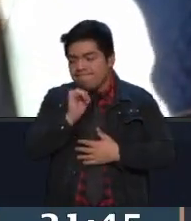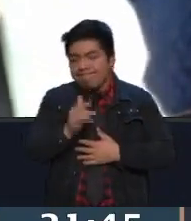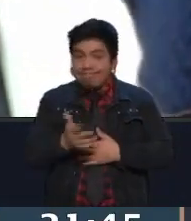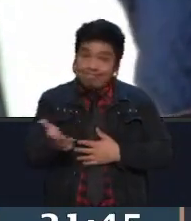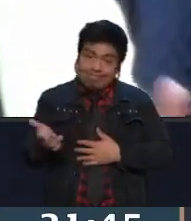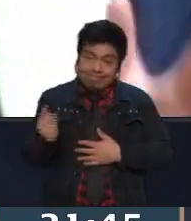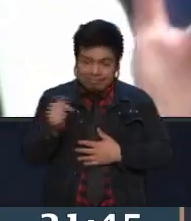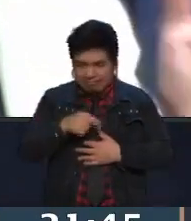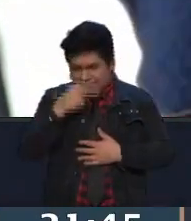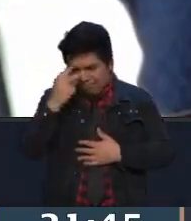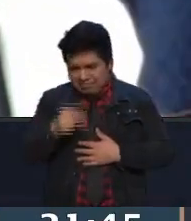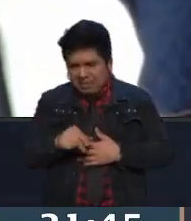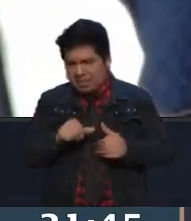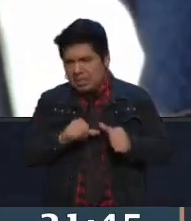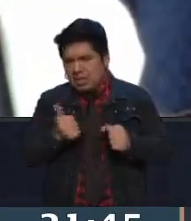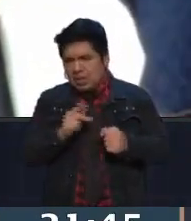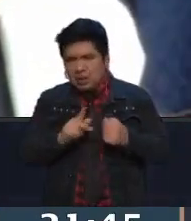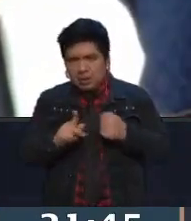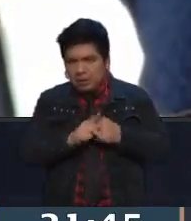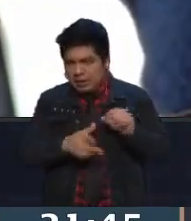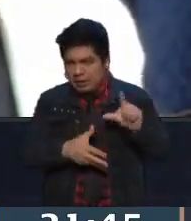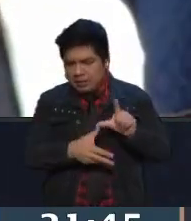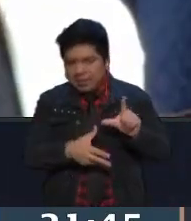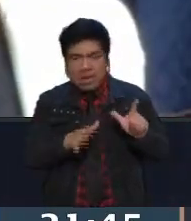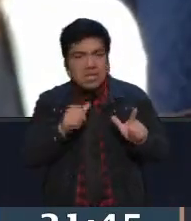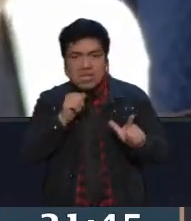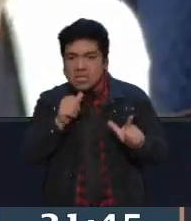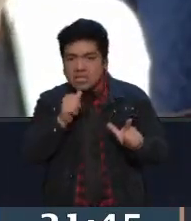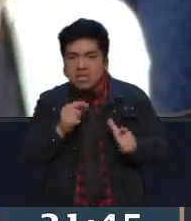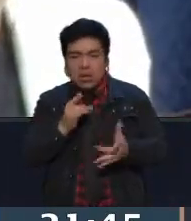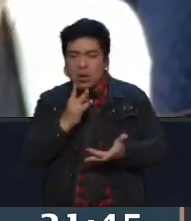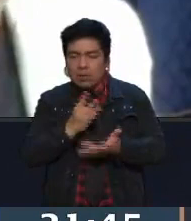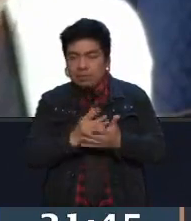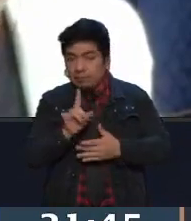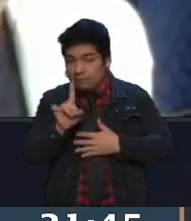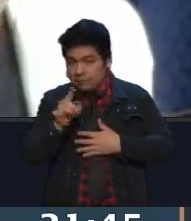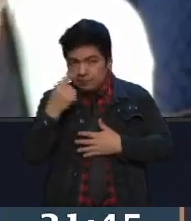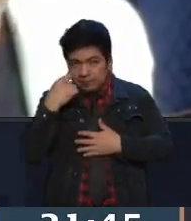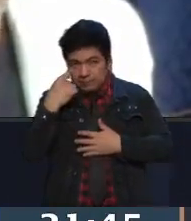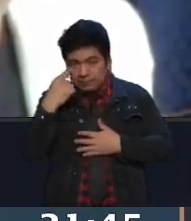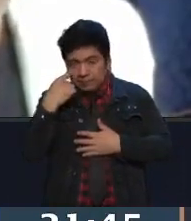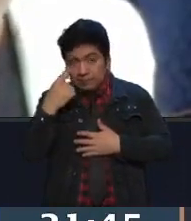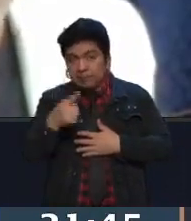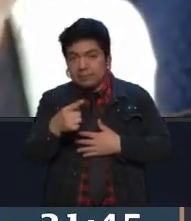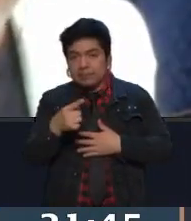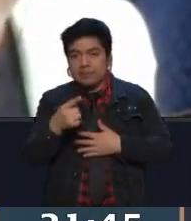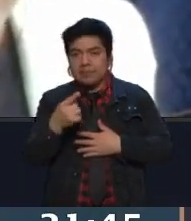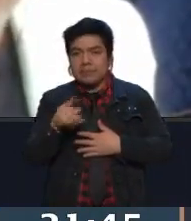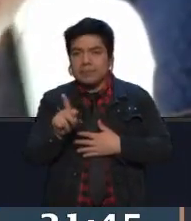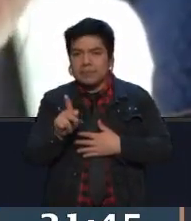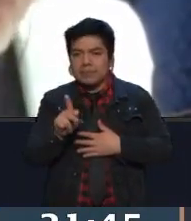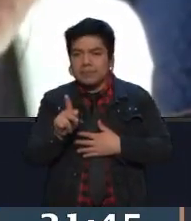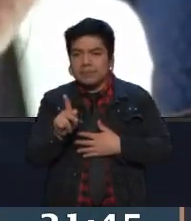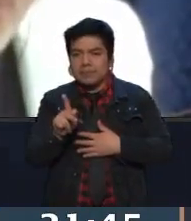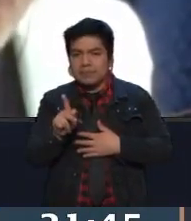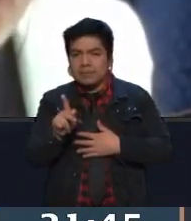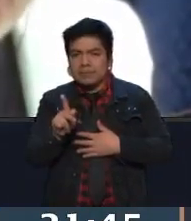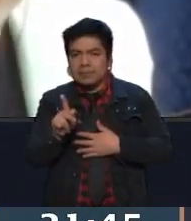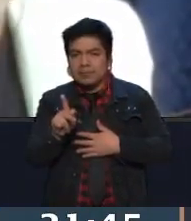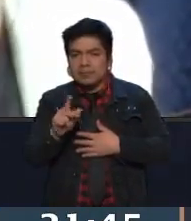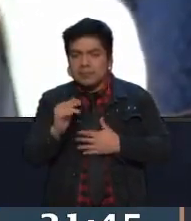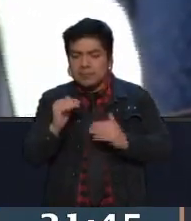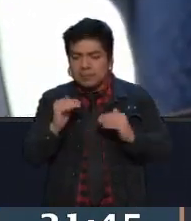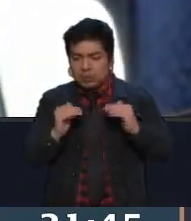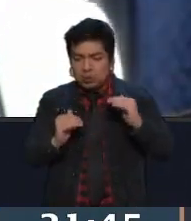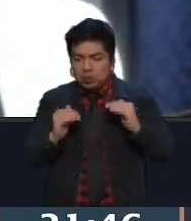en nuestro país, ni en ningún otro país de América Latina. Solo subrayaría un asunto, pero no movieron ni un punto